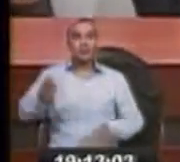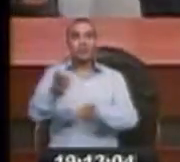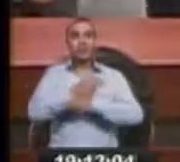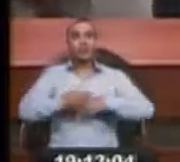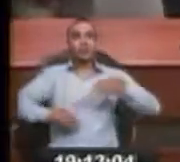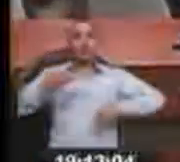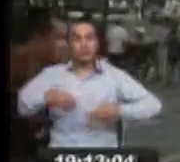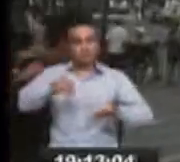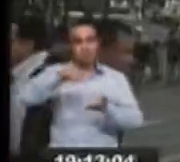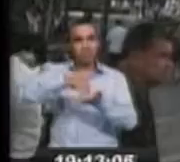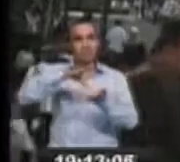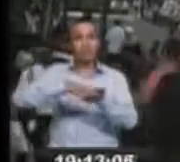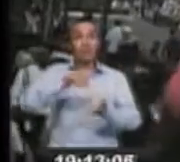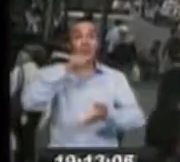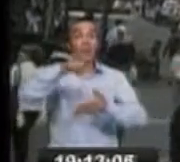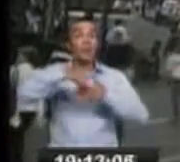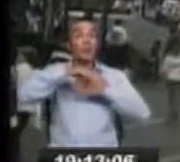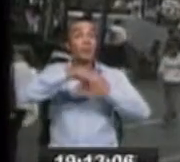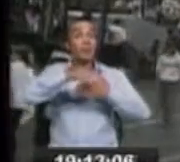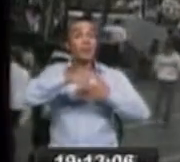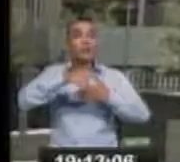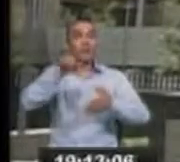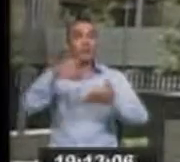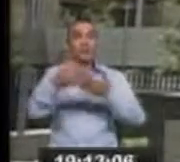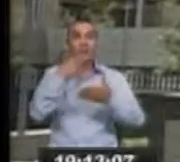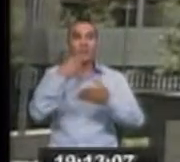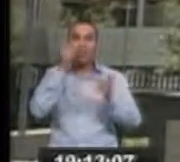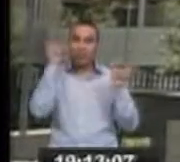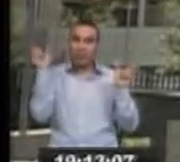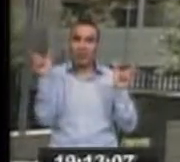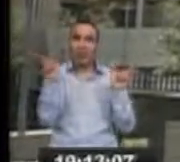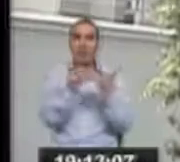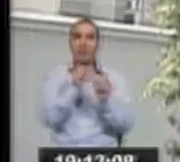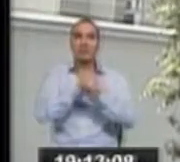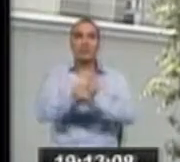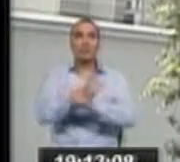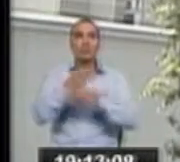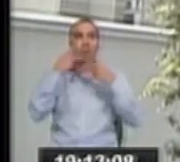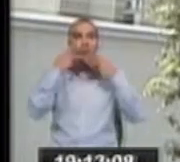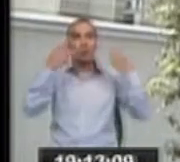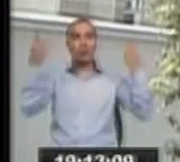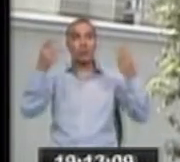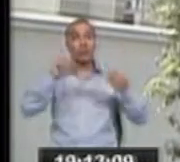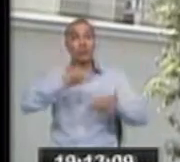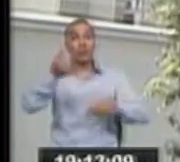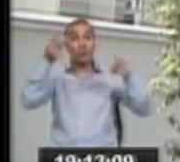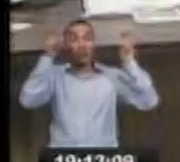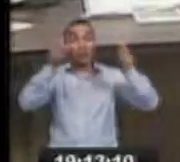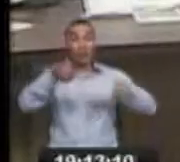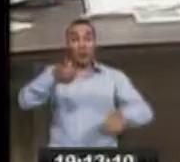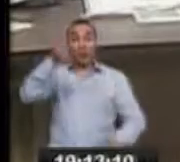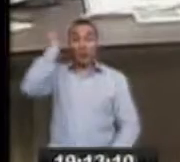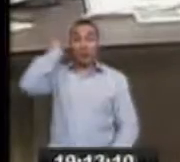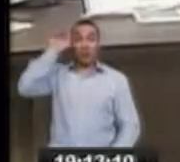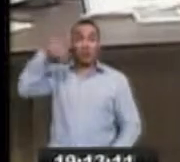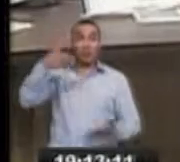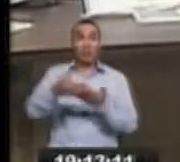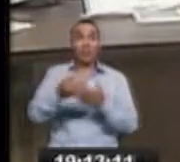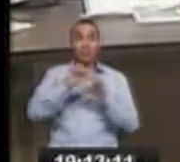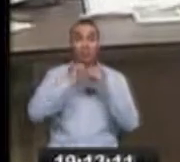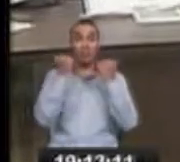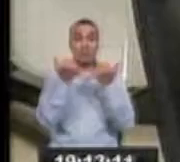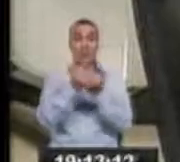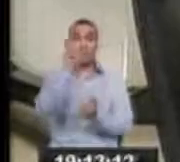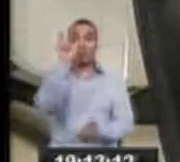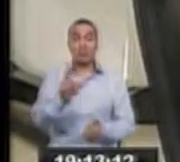Judicatura. Quedarían pendientes las del Ejecutivo, Fiscalía y Defensoría Pública. Por otra parte, ayer el Ejecutivo, Legislativo